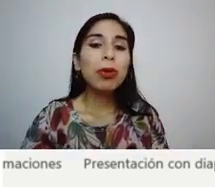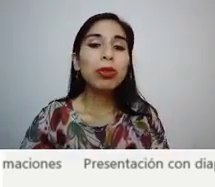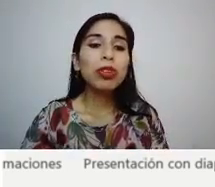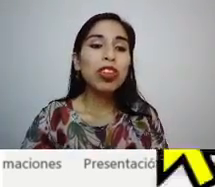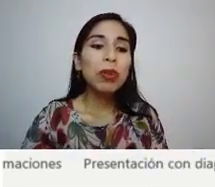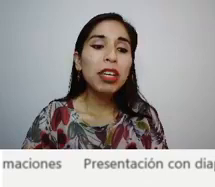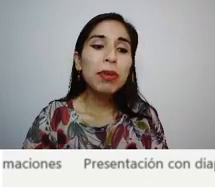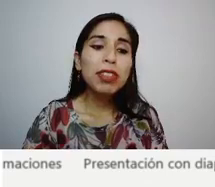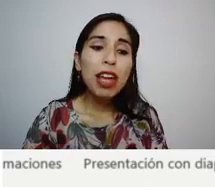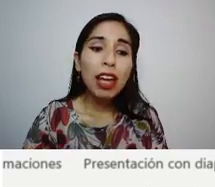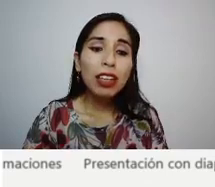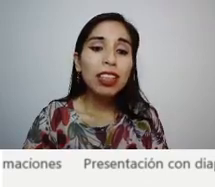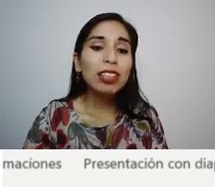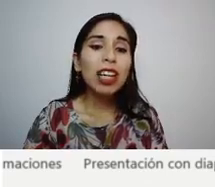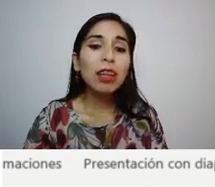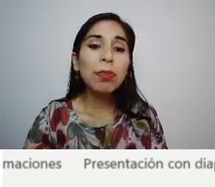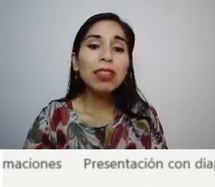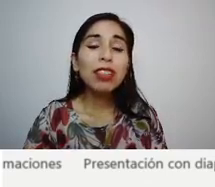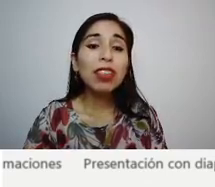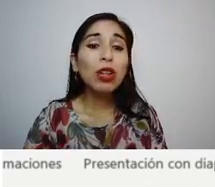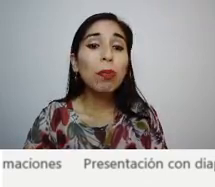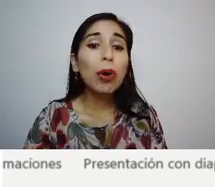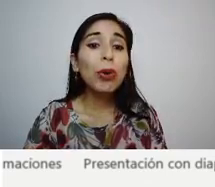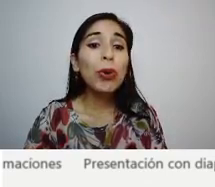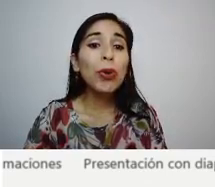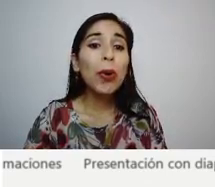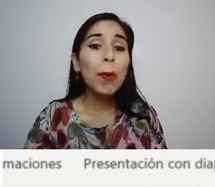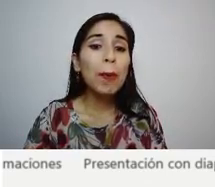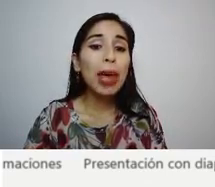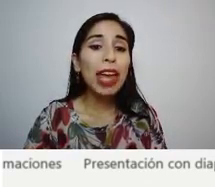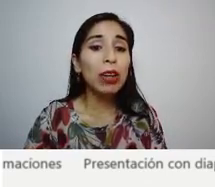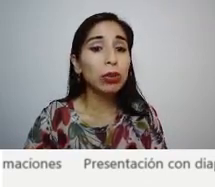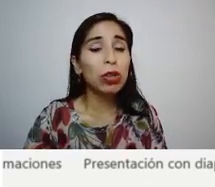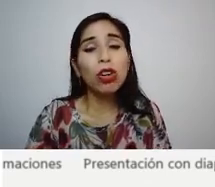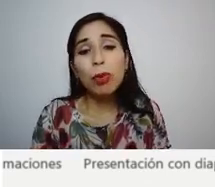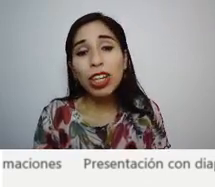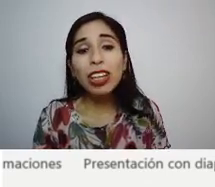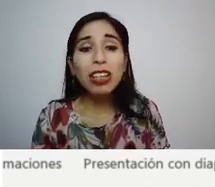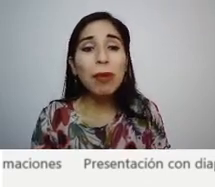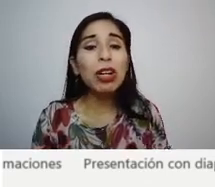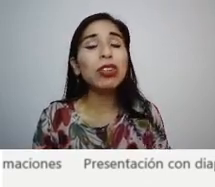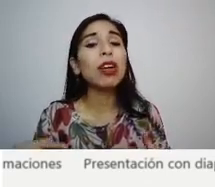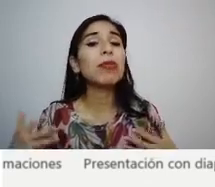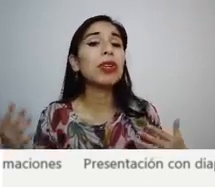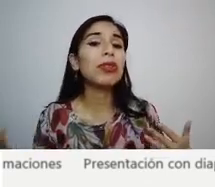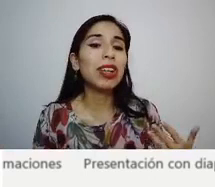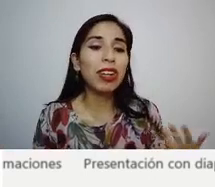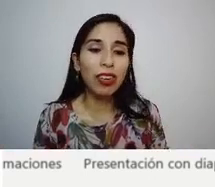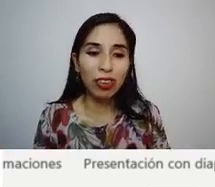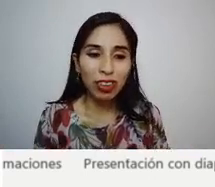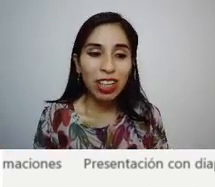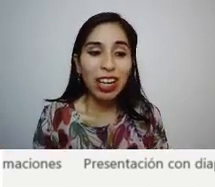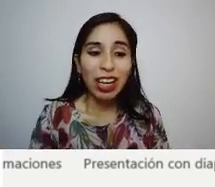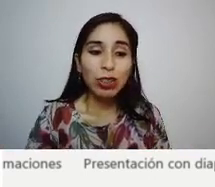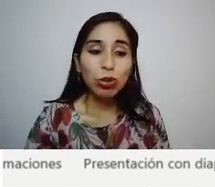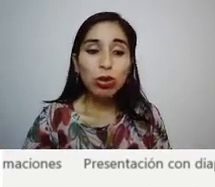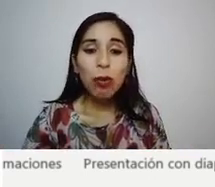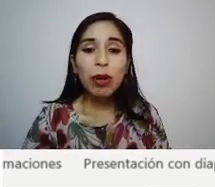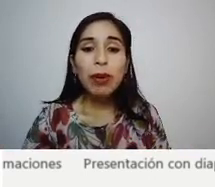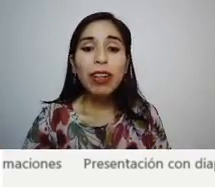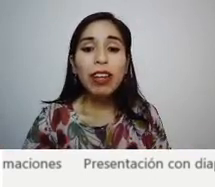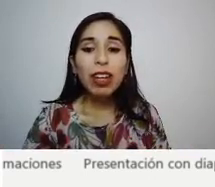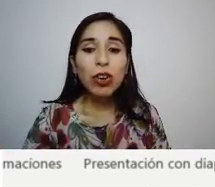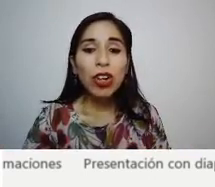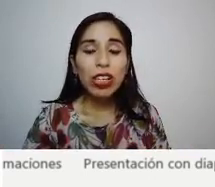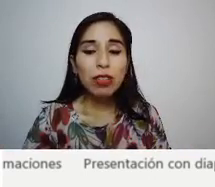llama botón de minimizar y está representado por 1 - o como quieran llamarlo también un río su